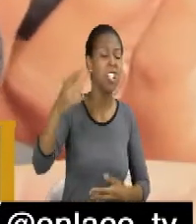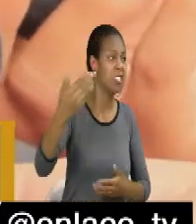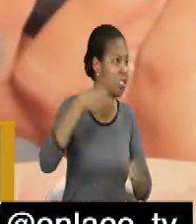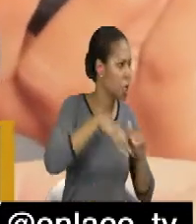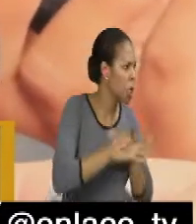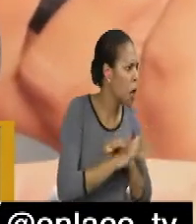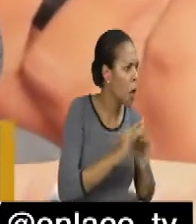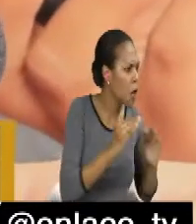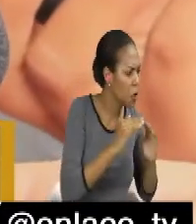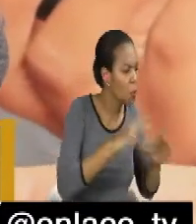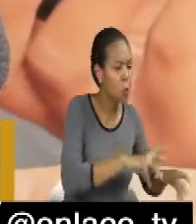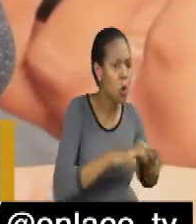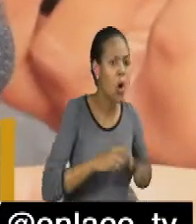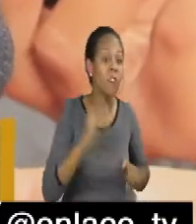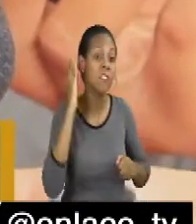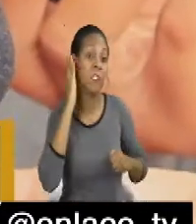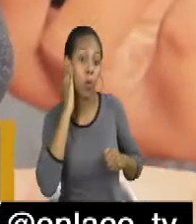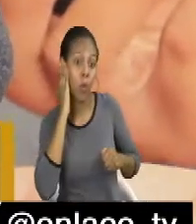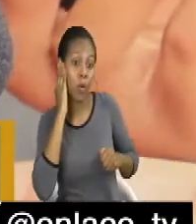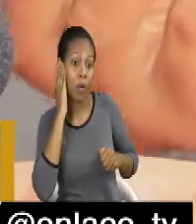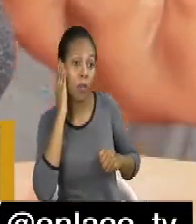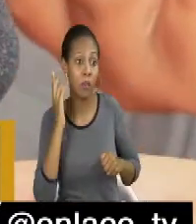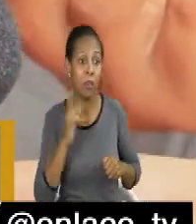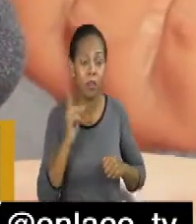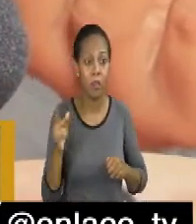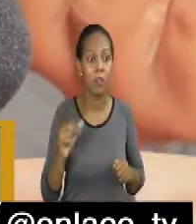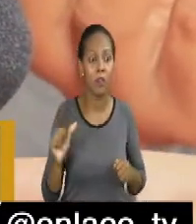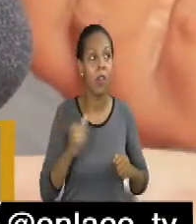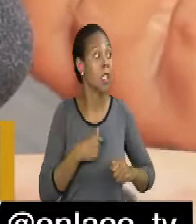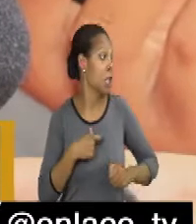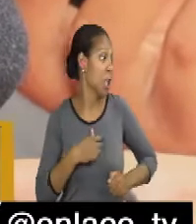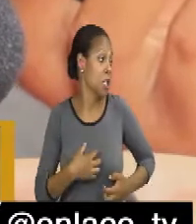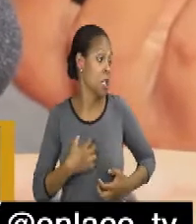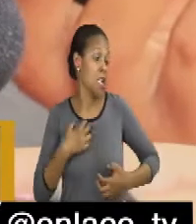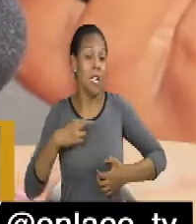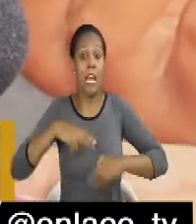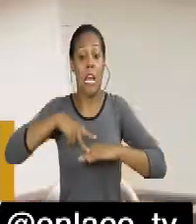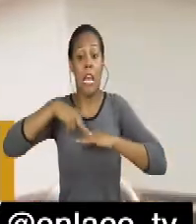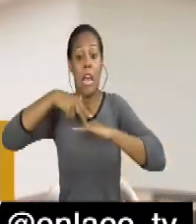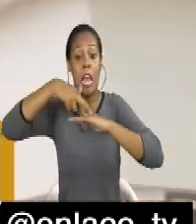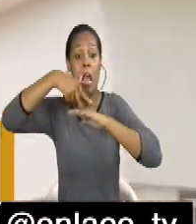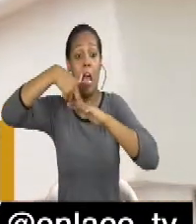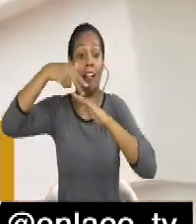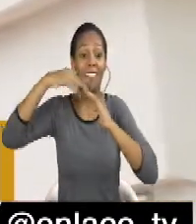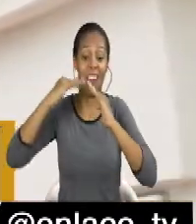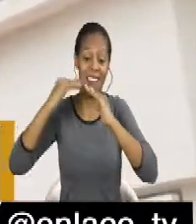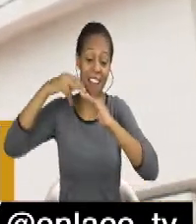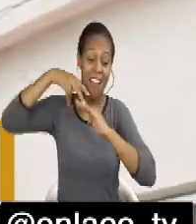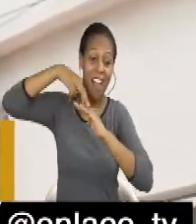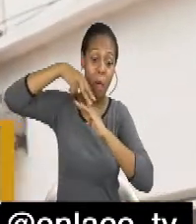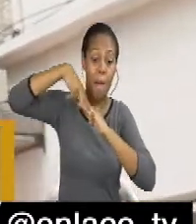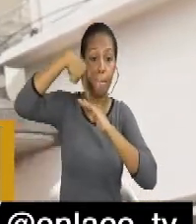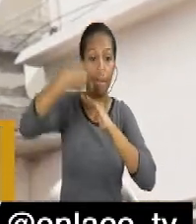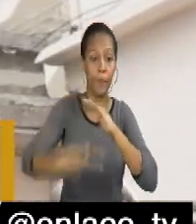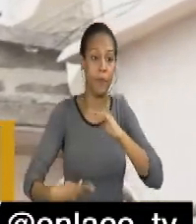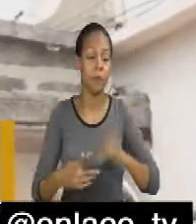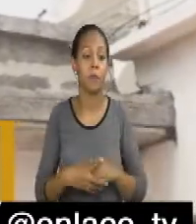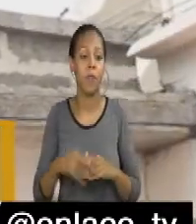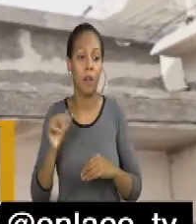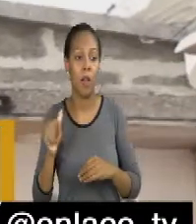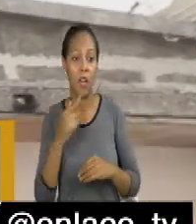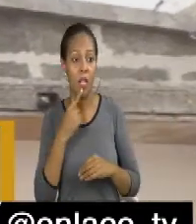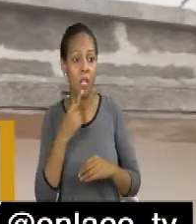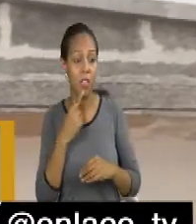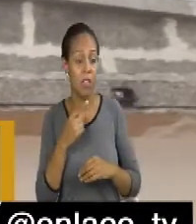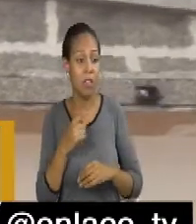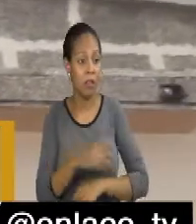había robado un celular. Al ver que ella se sorprendió, entonces ella se montó a los techos y cayó al techo acá el de nuestra casa. Agrega la víctima que se sienten azotados